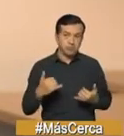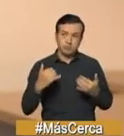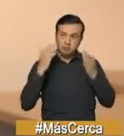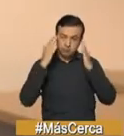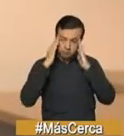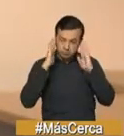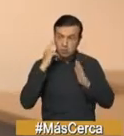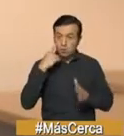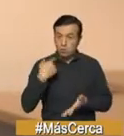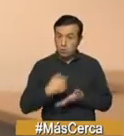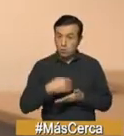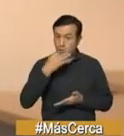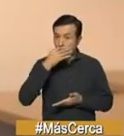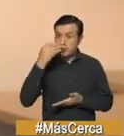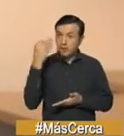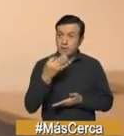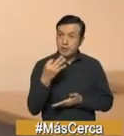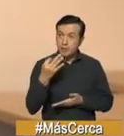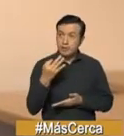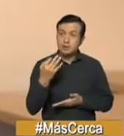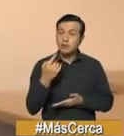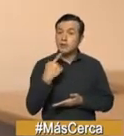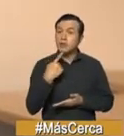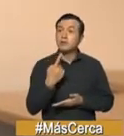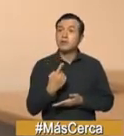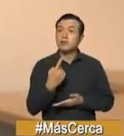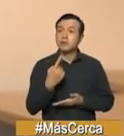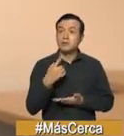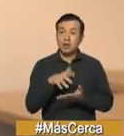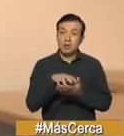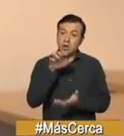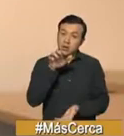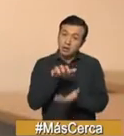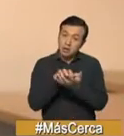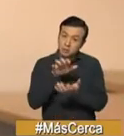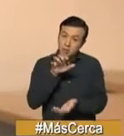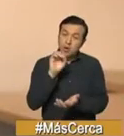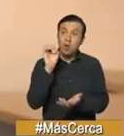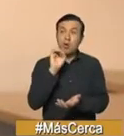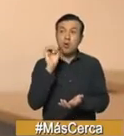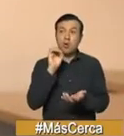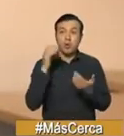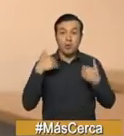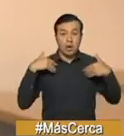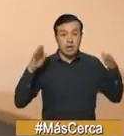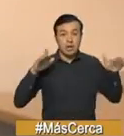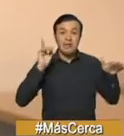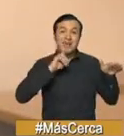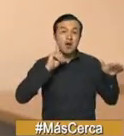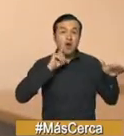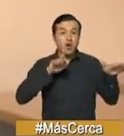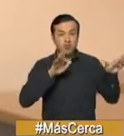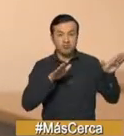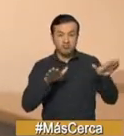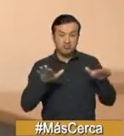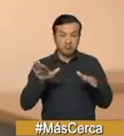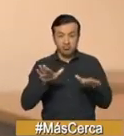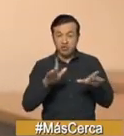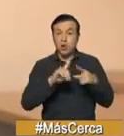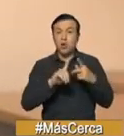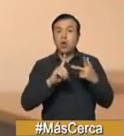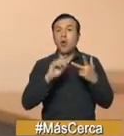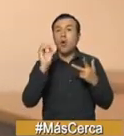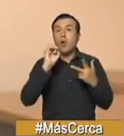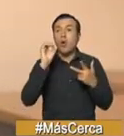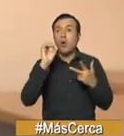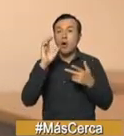una comprobación cierta que podrían ser reptiles que podrían ser murciélagos que podrían ser aves